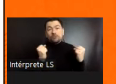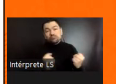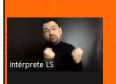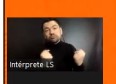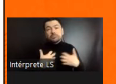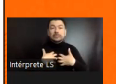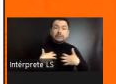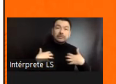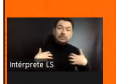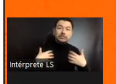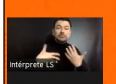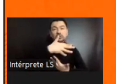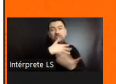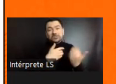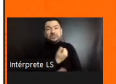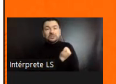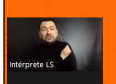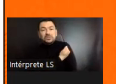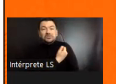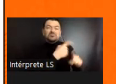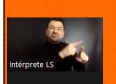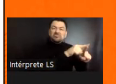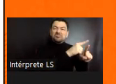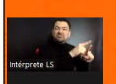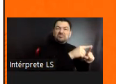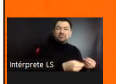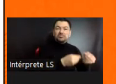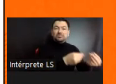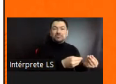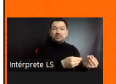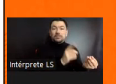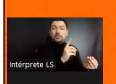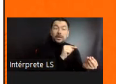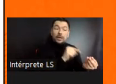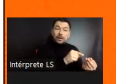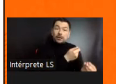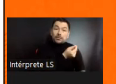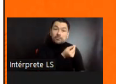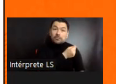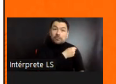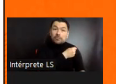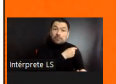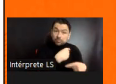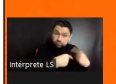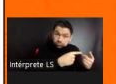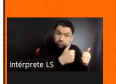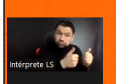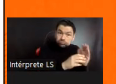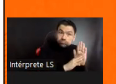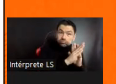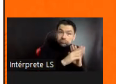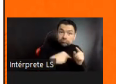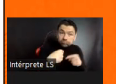vacunas, que muestran que para tener éxito en las vacunas y en el día a día y en circunstancias